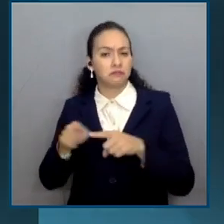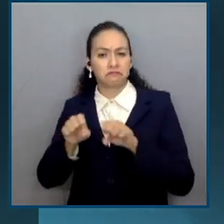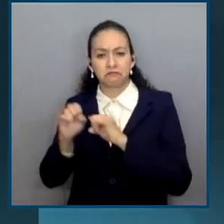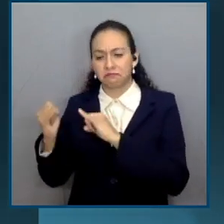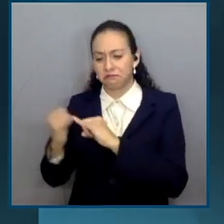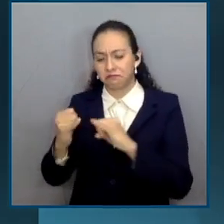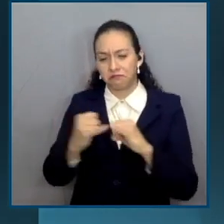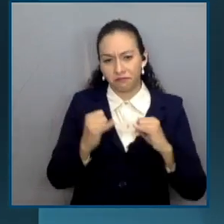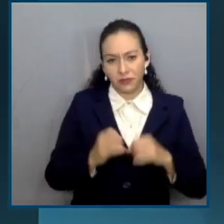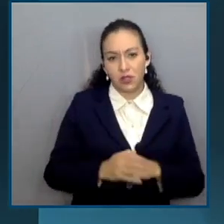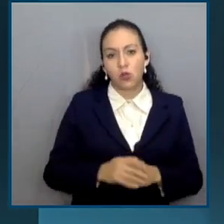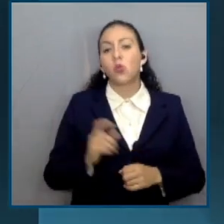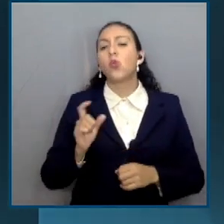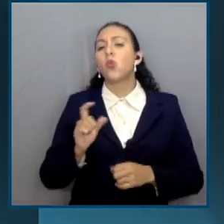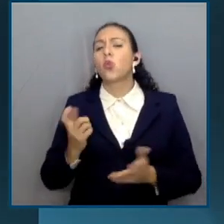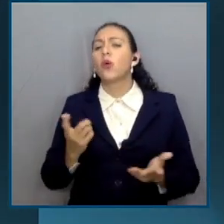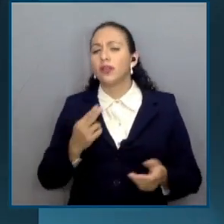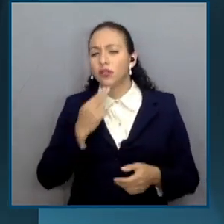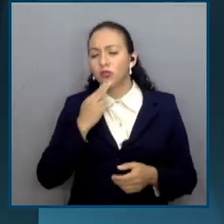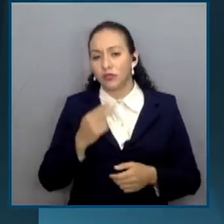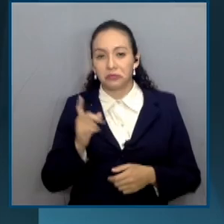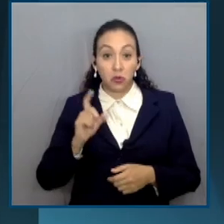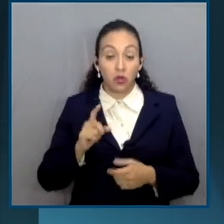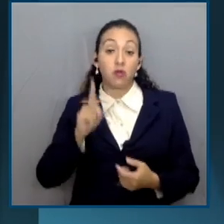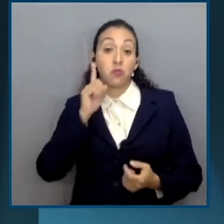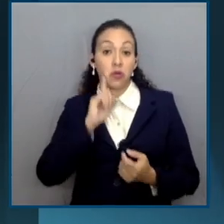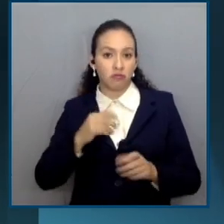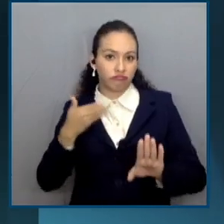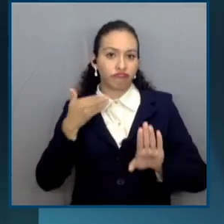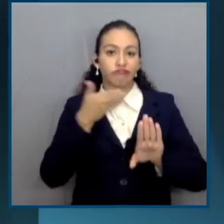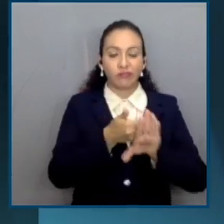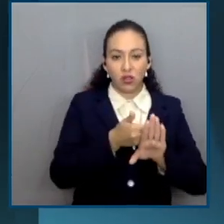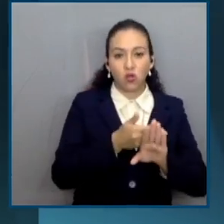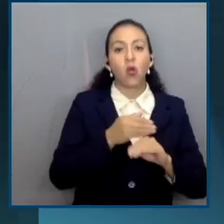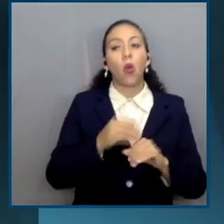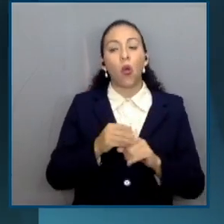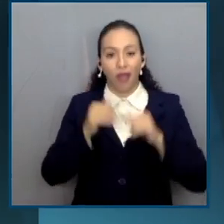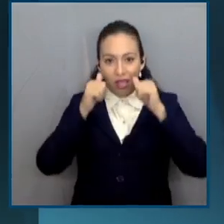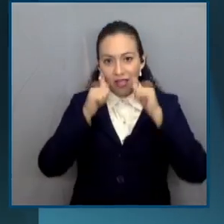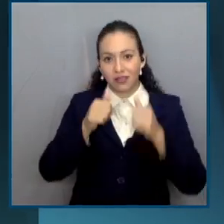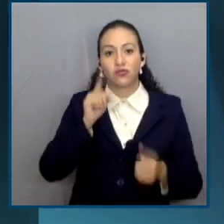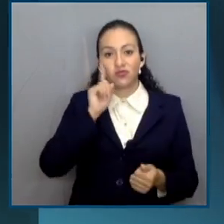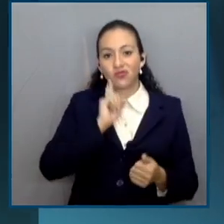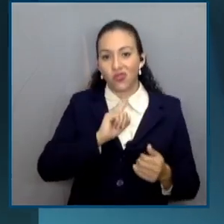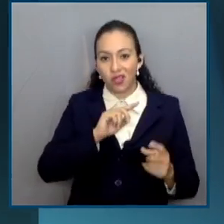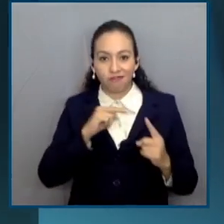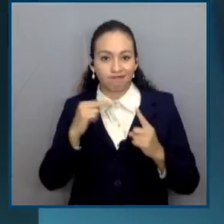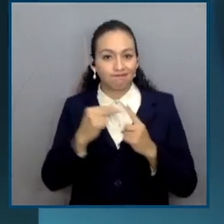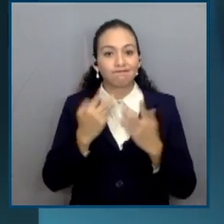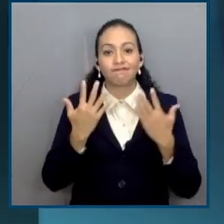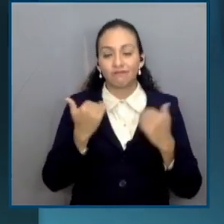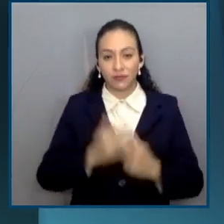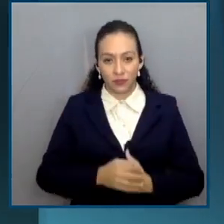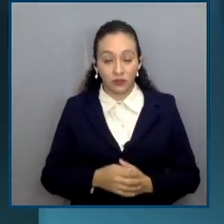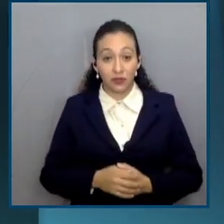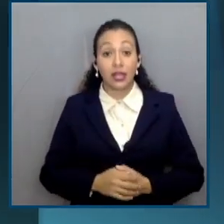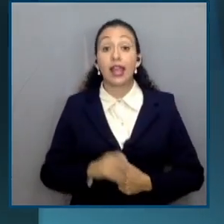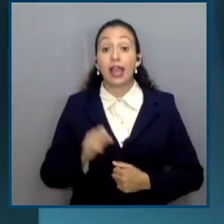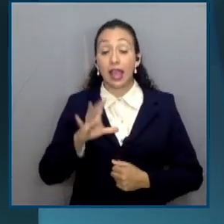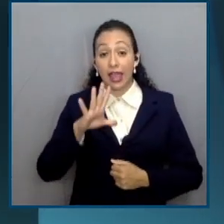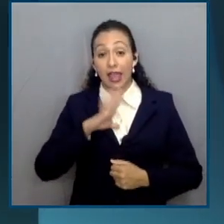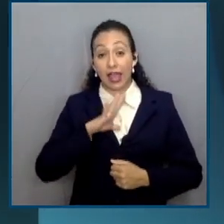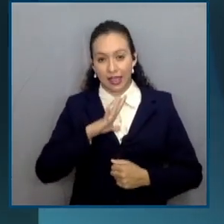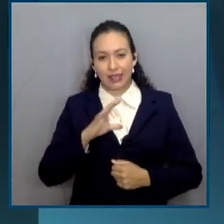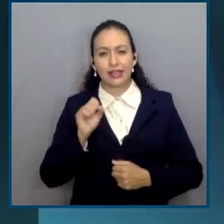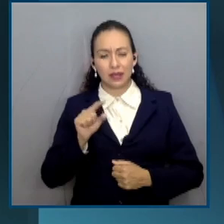y en casos de violencia política en razón de género. También cuenta con asesoría jurídica para presentar una queja o juicio de la